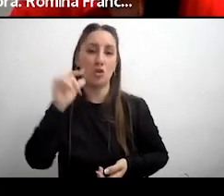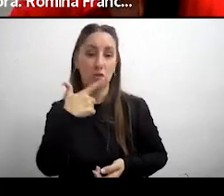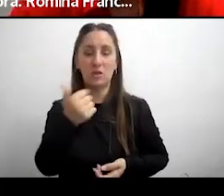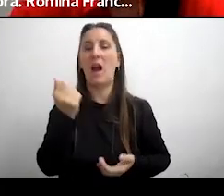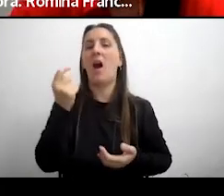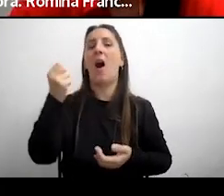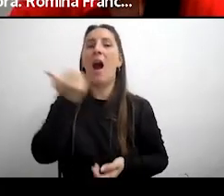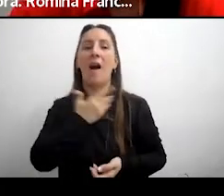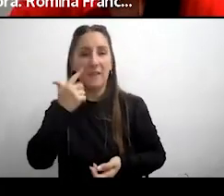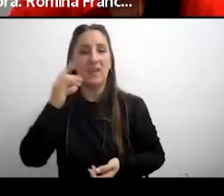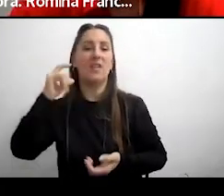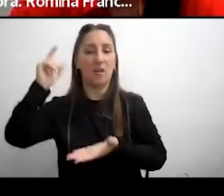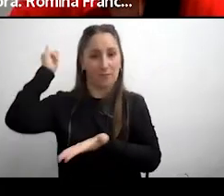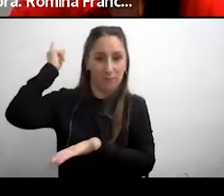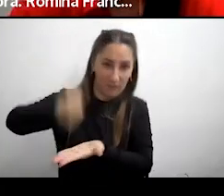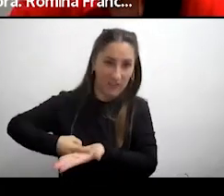AFIP, de DAT,